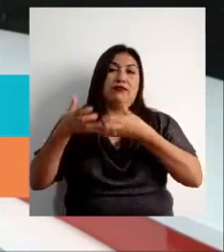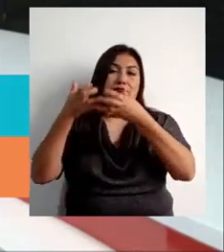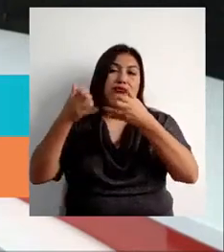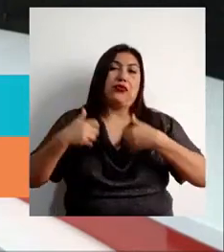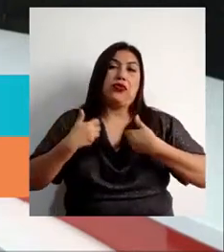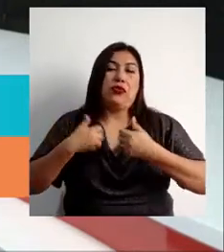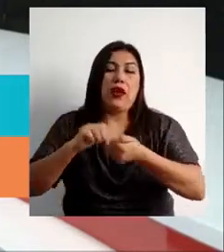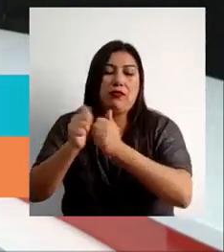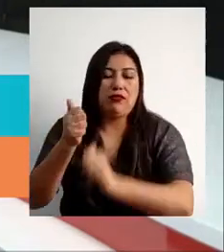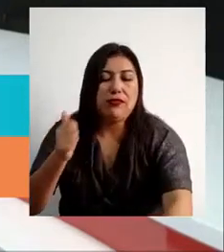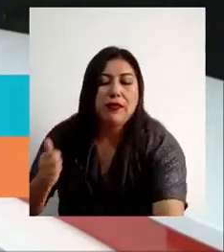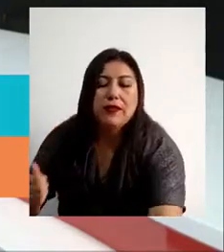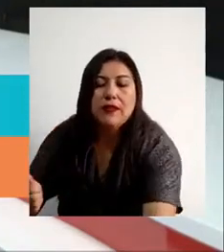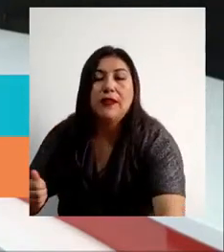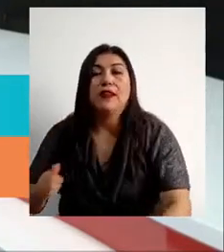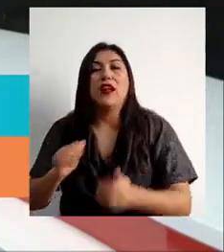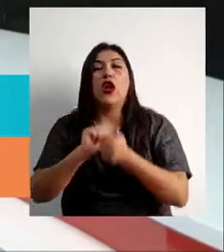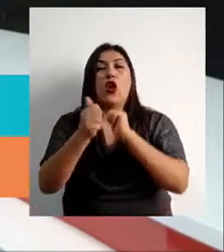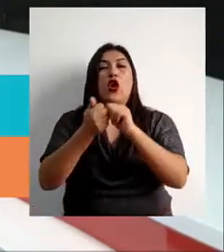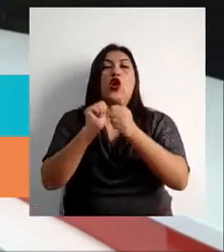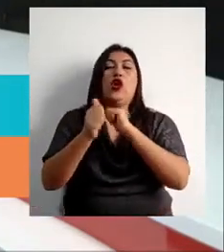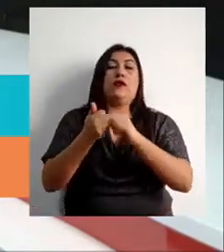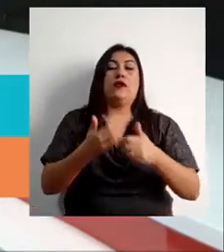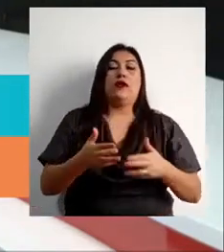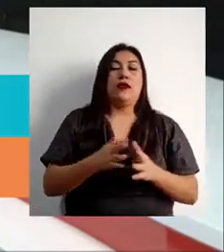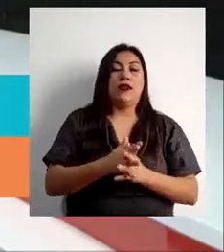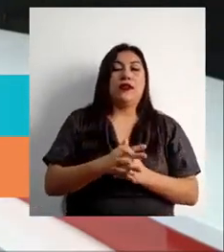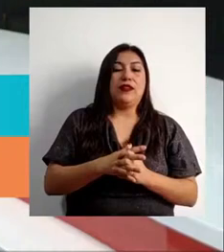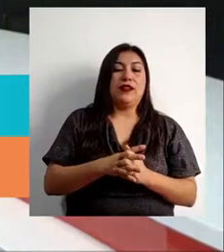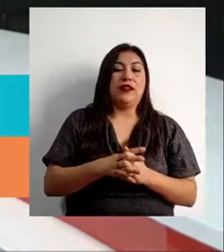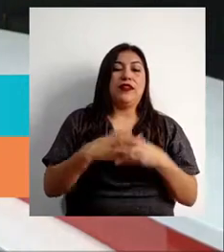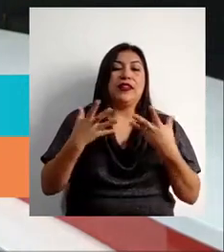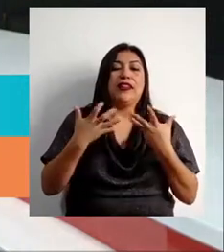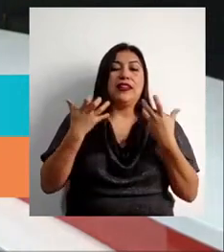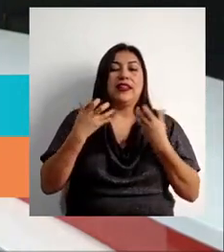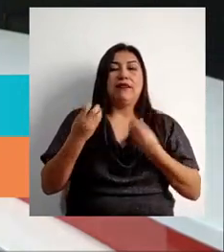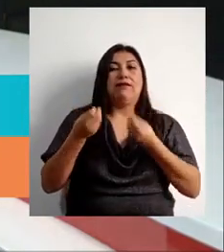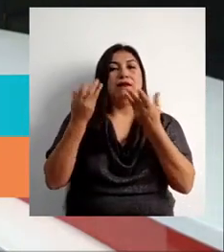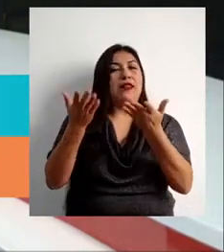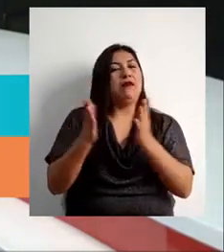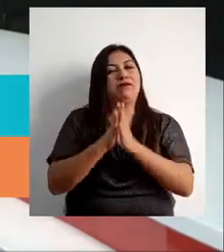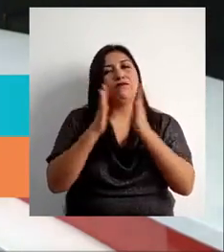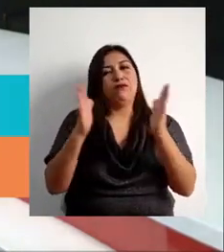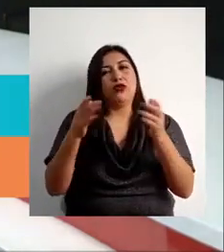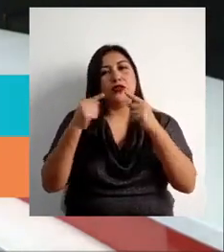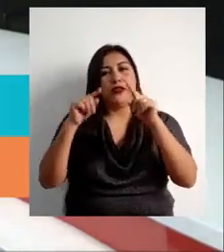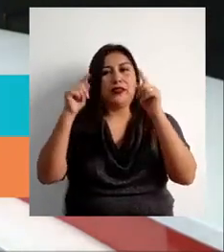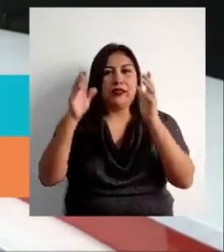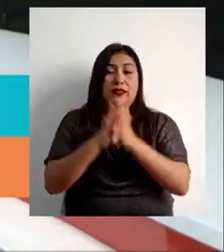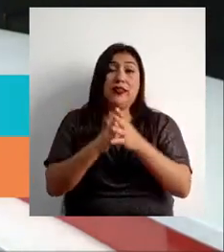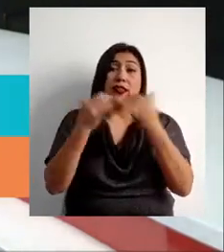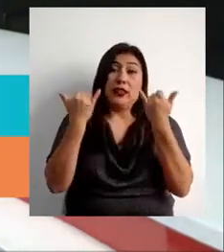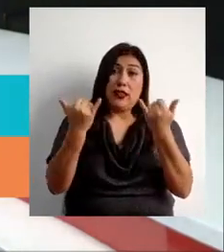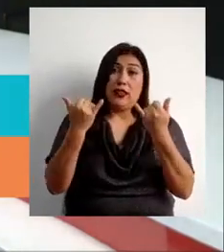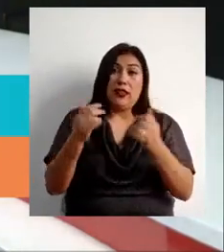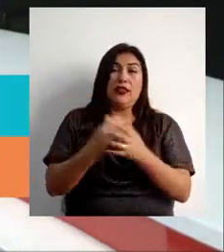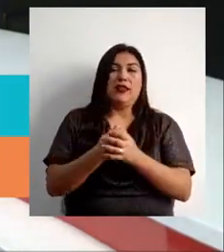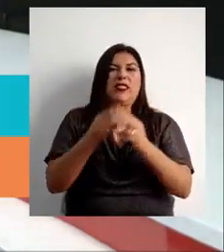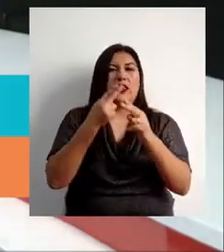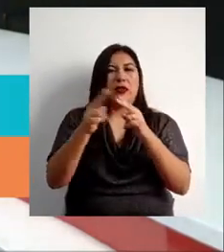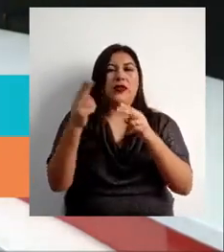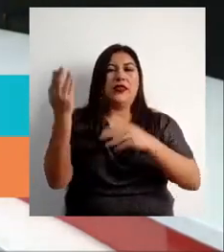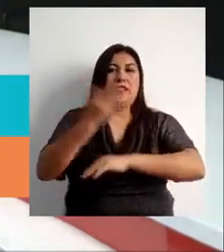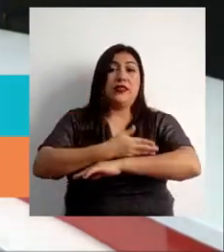Nuestro equipo a competir, y le deseamos muchos éxitos, nuestros mejores deseos. Enrique, ahora sí nos vamos a ir a un pequeño